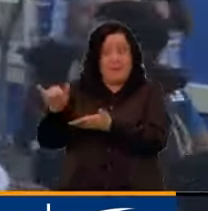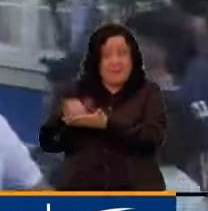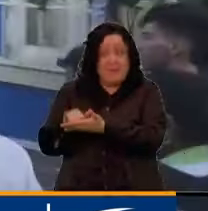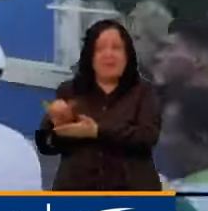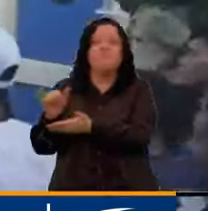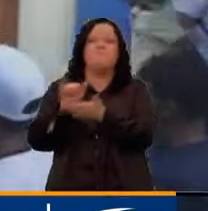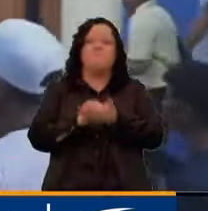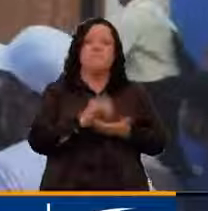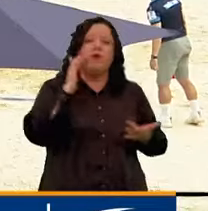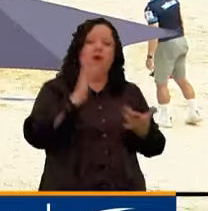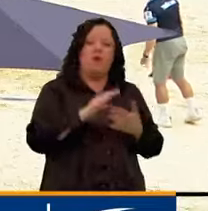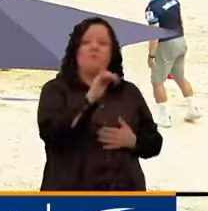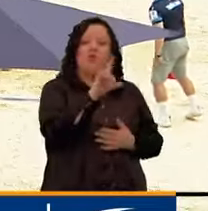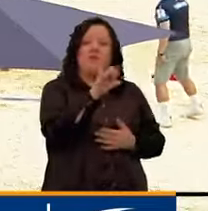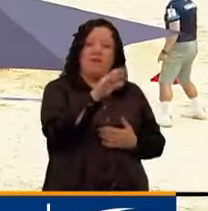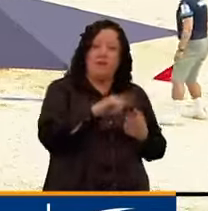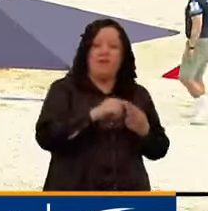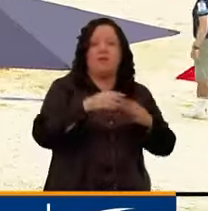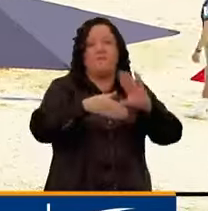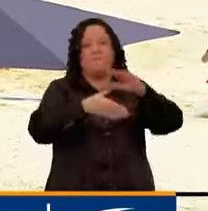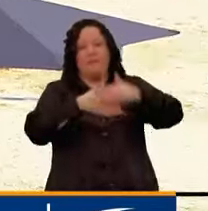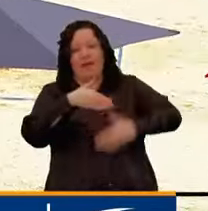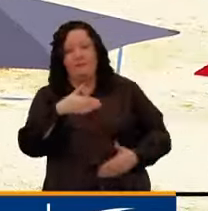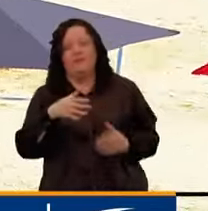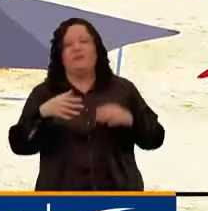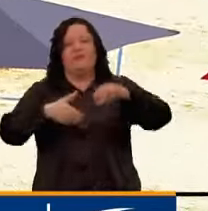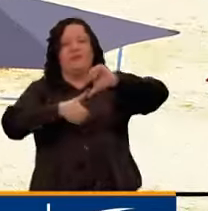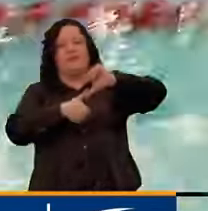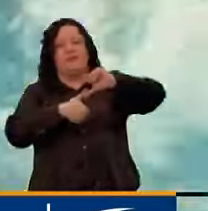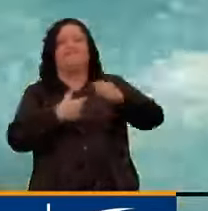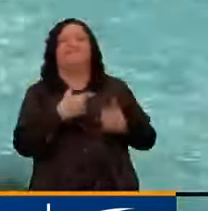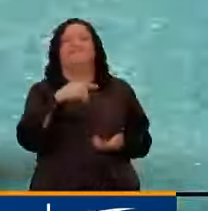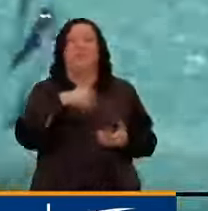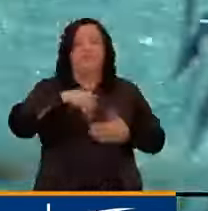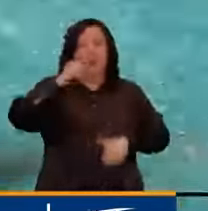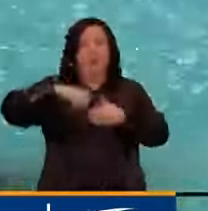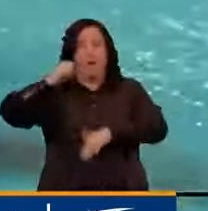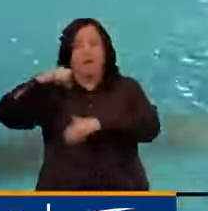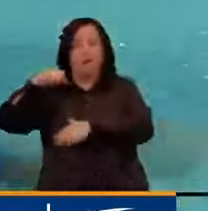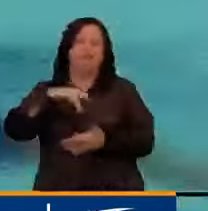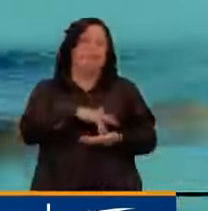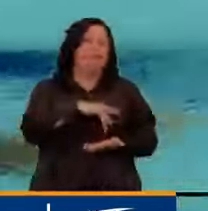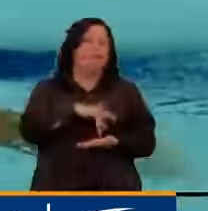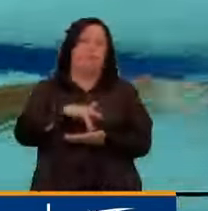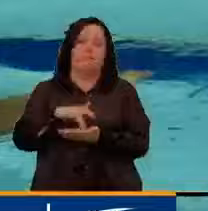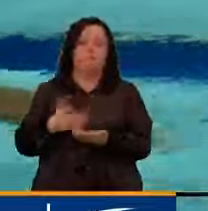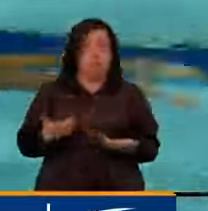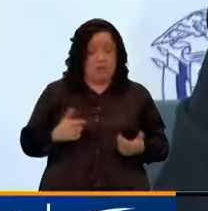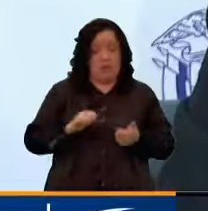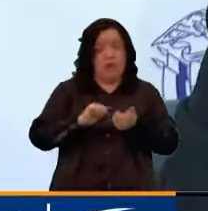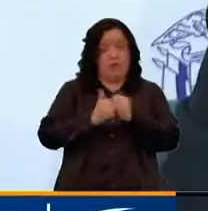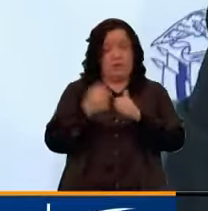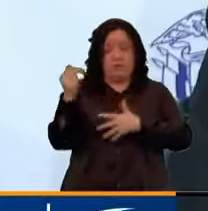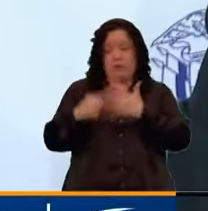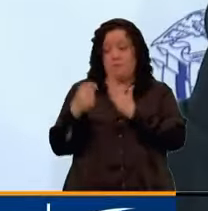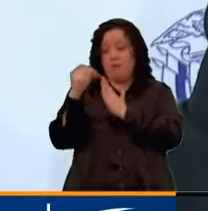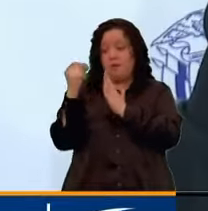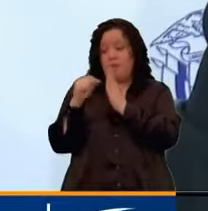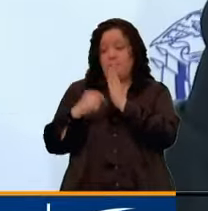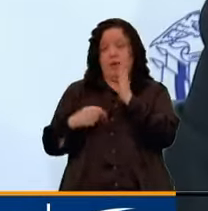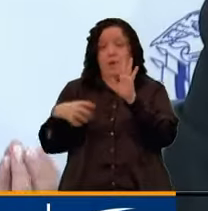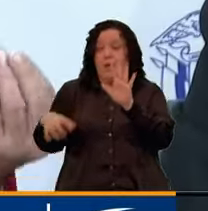Juegos Bolivarianos, los Panamericanos y los Centroamericanos con deudas. Es que en efecto los atletas cumplan los requisitos, no solamente de